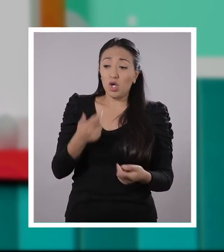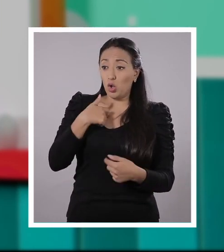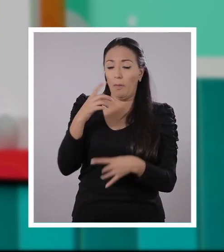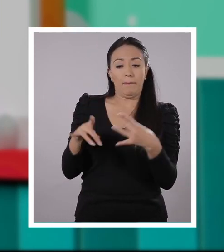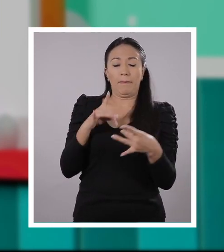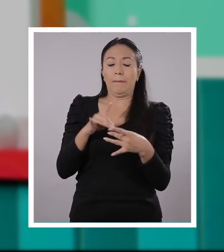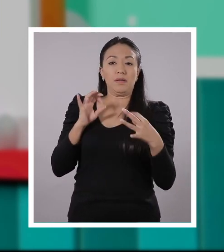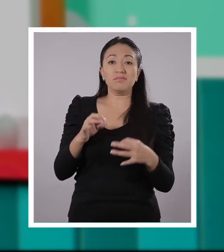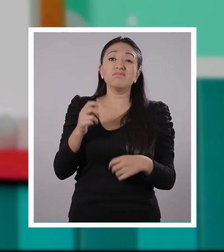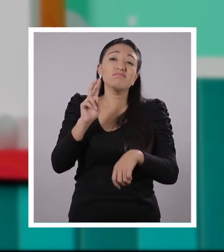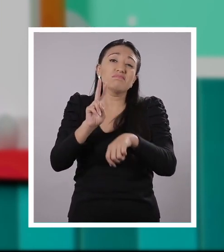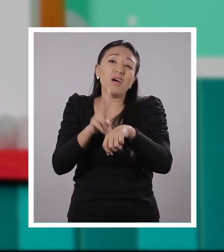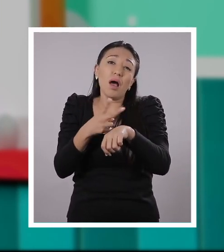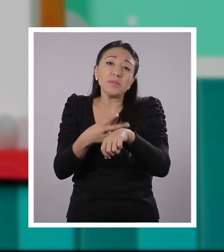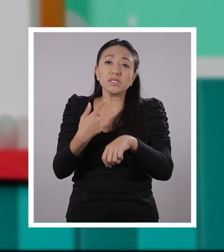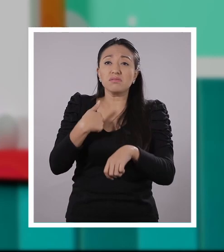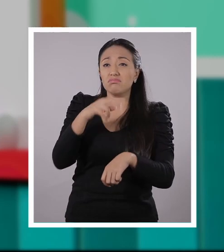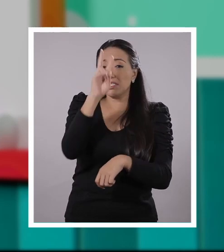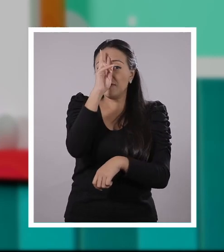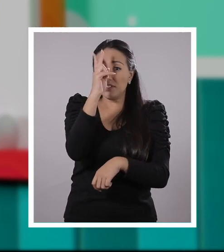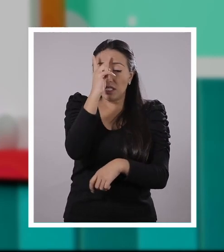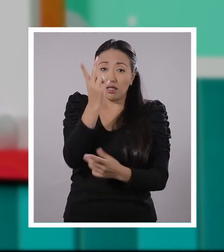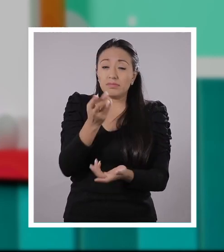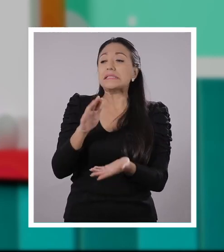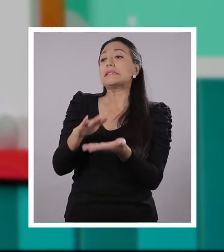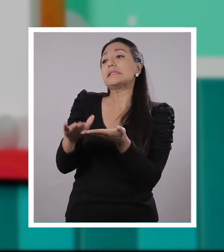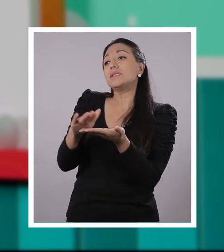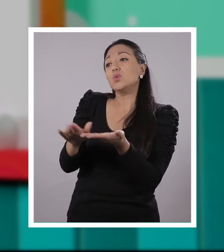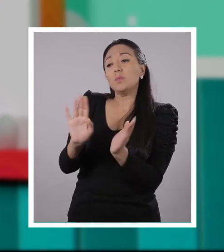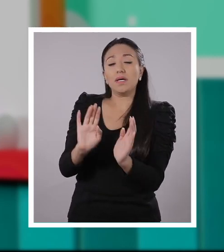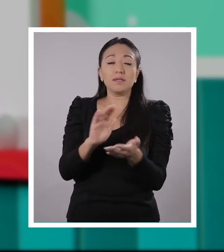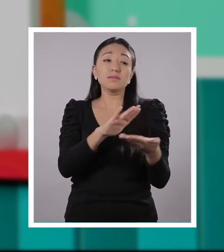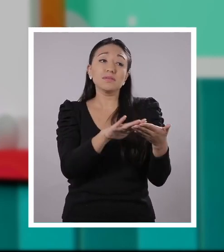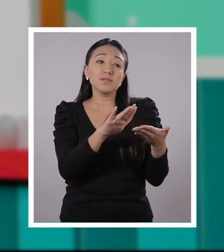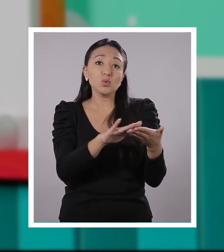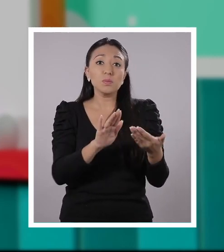no todos somos perfectos y siempre nos equivocamos. Y lo importante